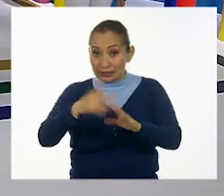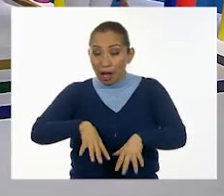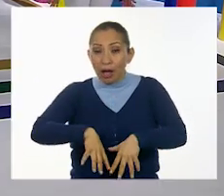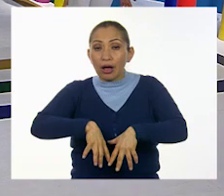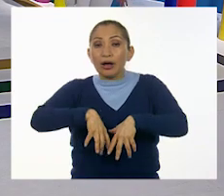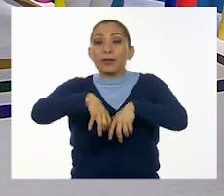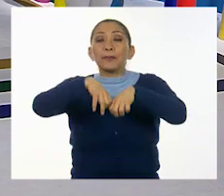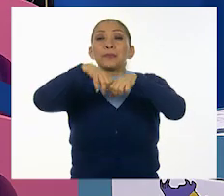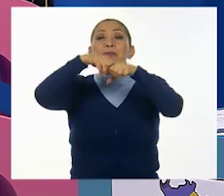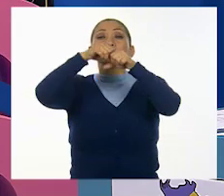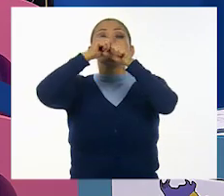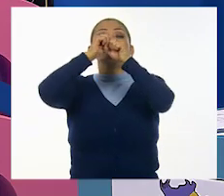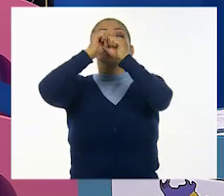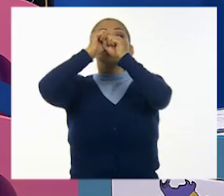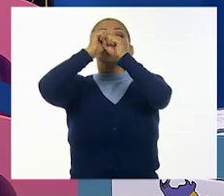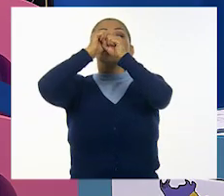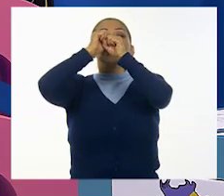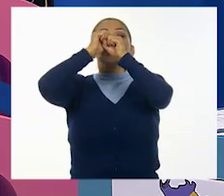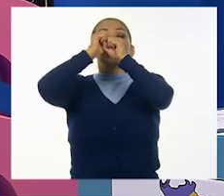inhalamos.